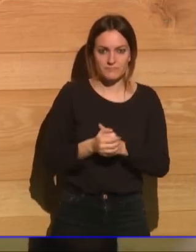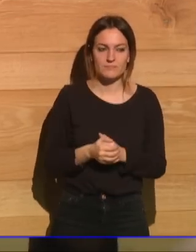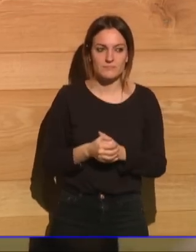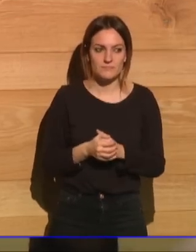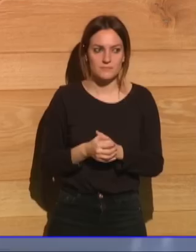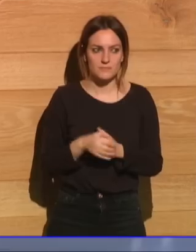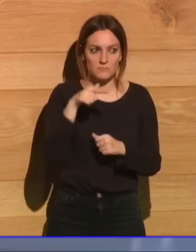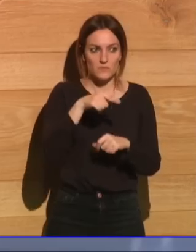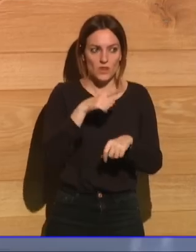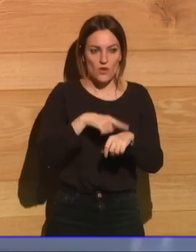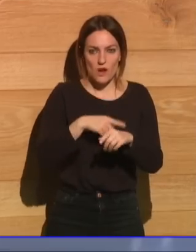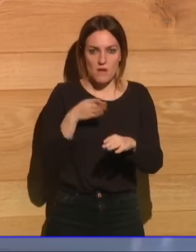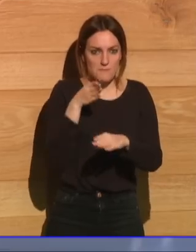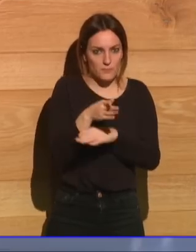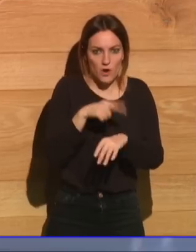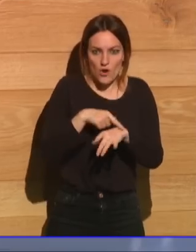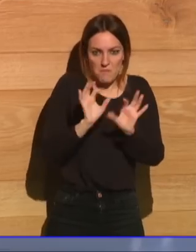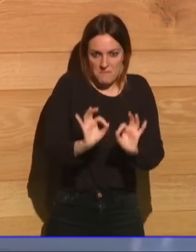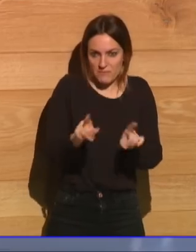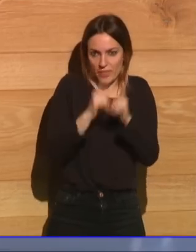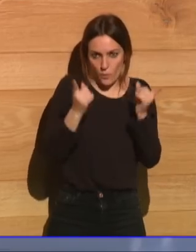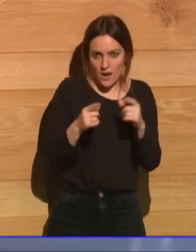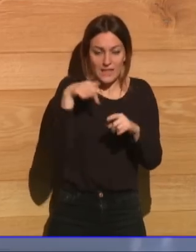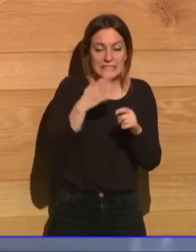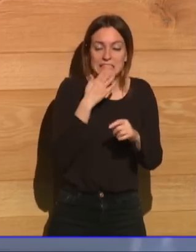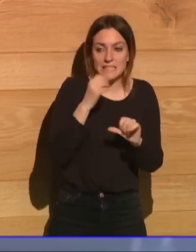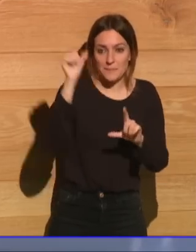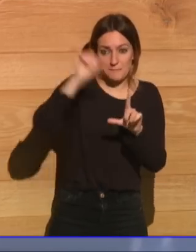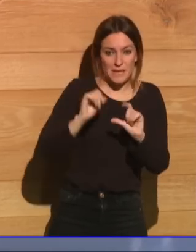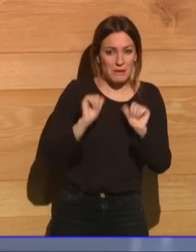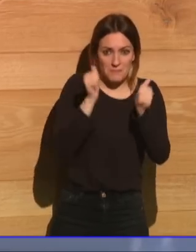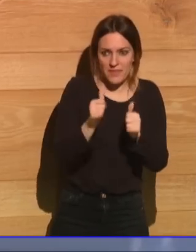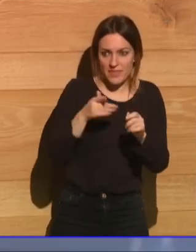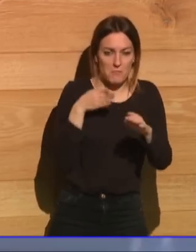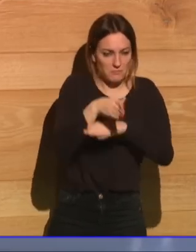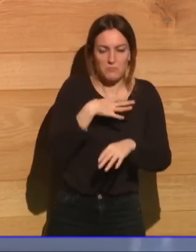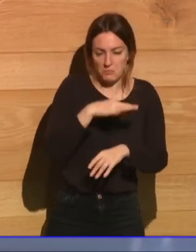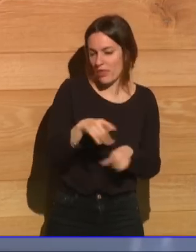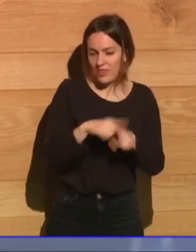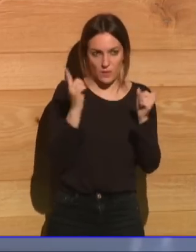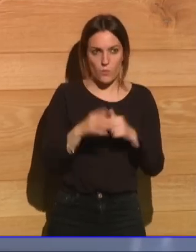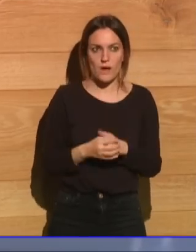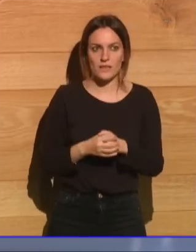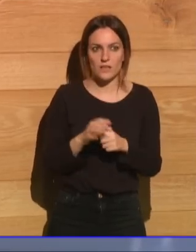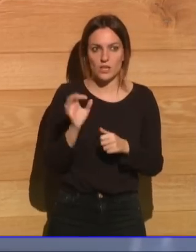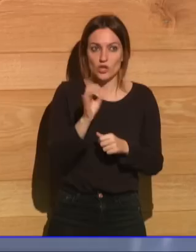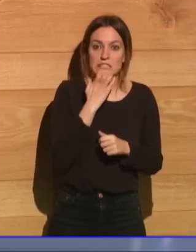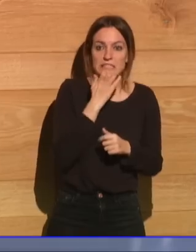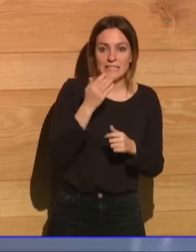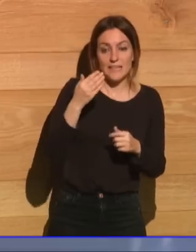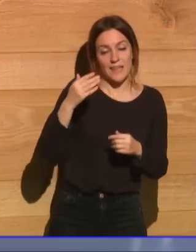No había la hora de entrada. Tú entrabas al cine cuando llegabas al cine, Ya está. aunque estuviera empezada la película, daba lo aunque mismo. fuera la cabeza de cartel para